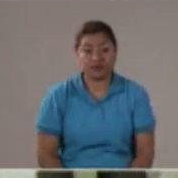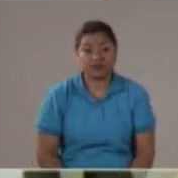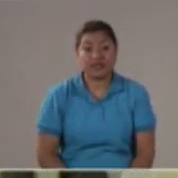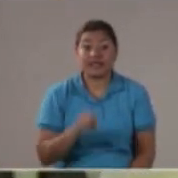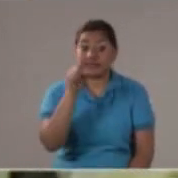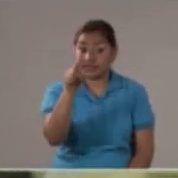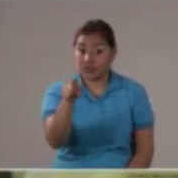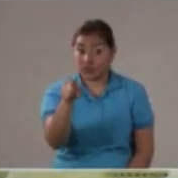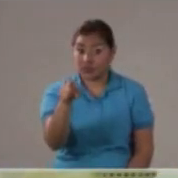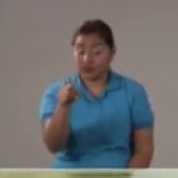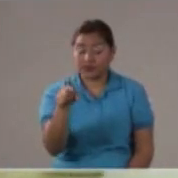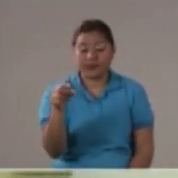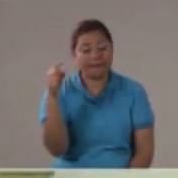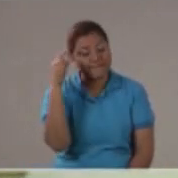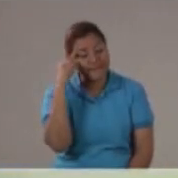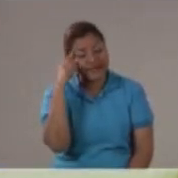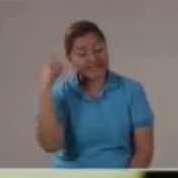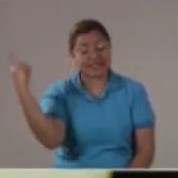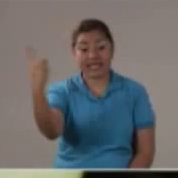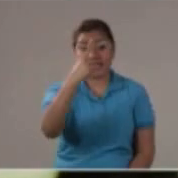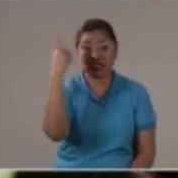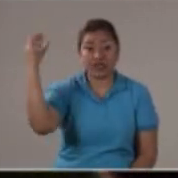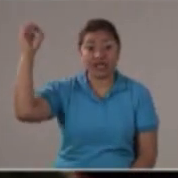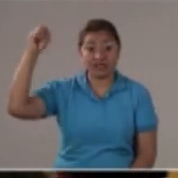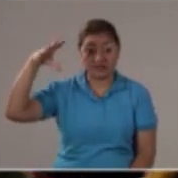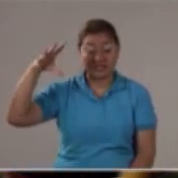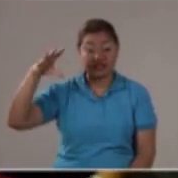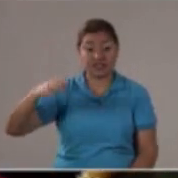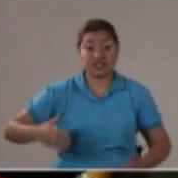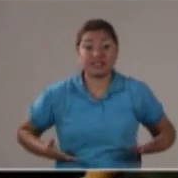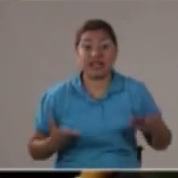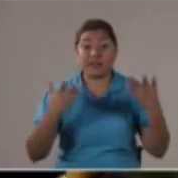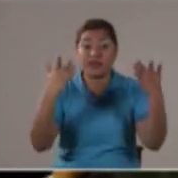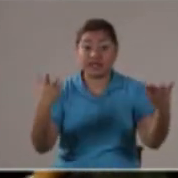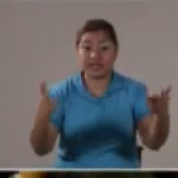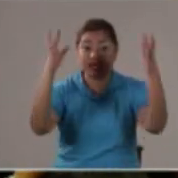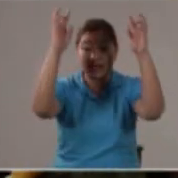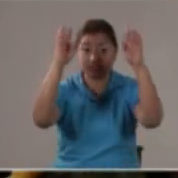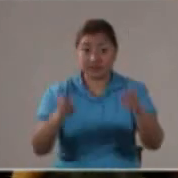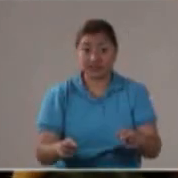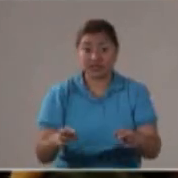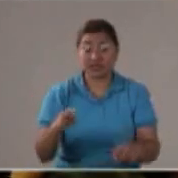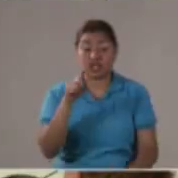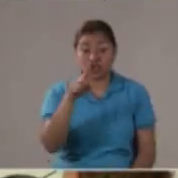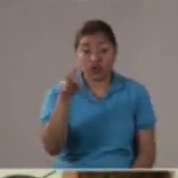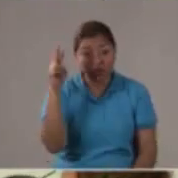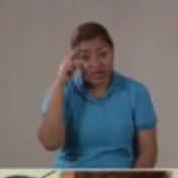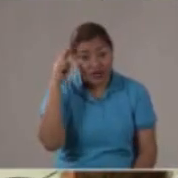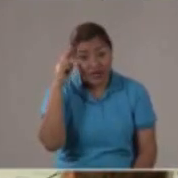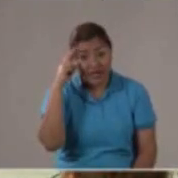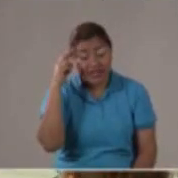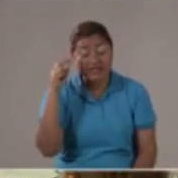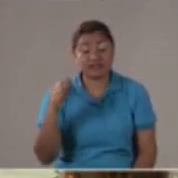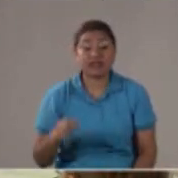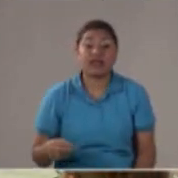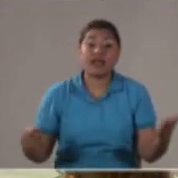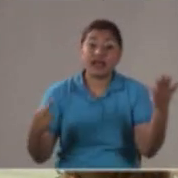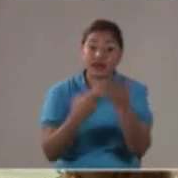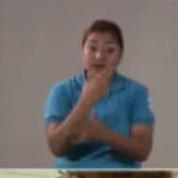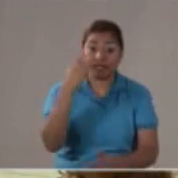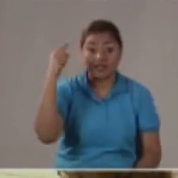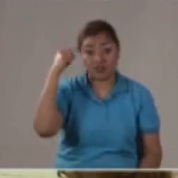Si tú te pusieras a pensar todas las bendiciones que deberías de darle a la gente, renovarías tu mente.